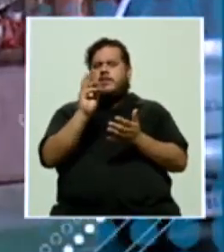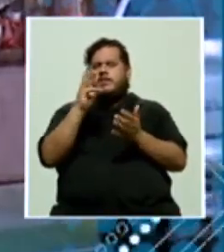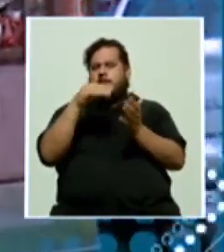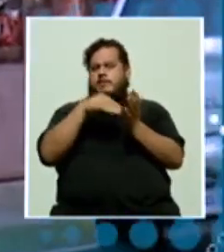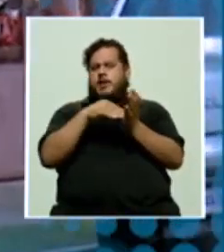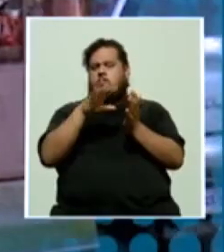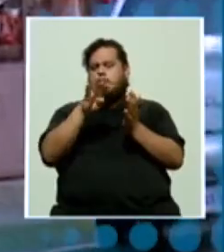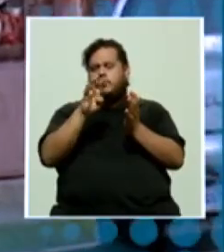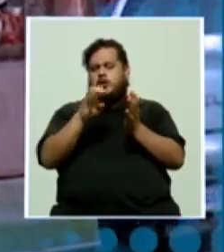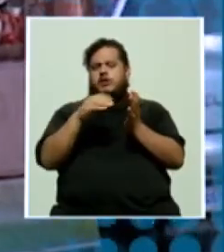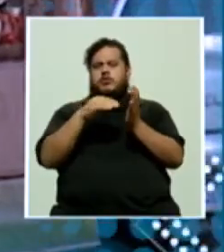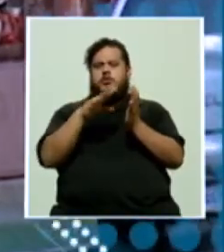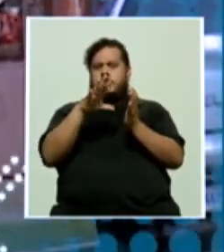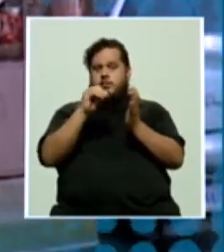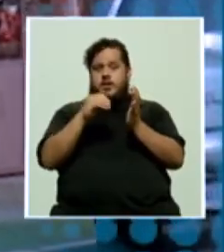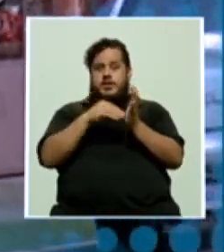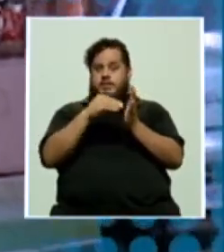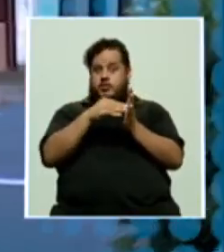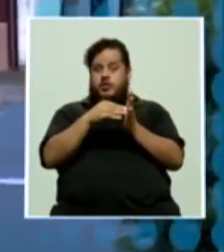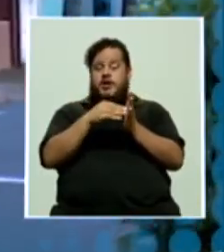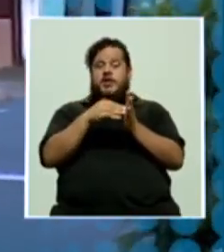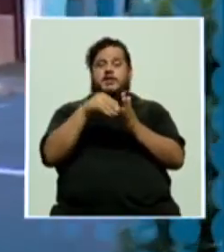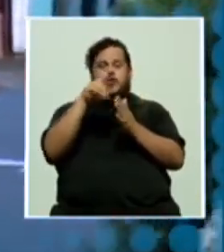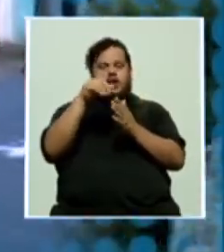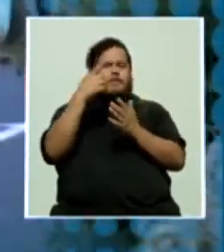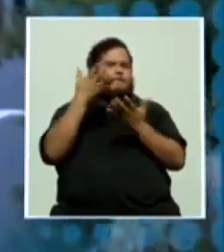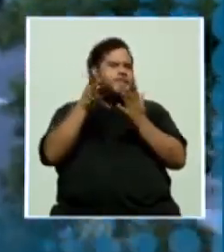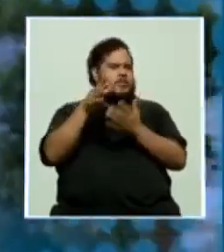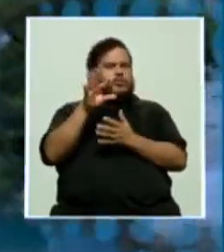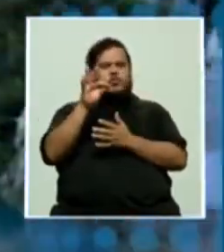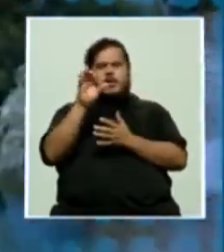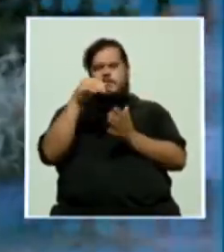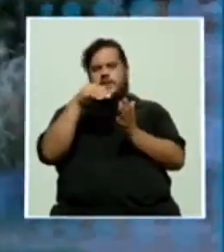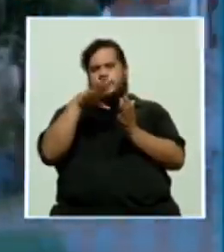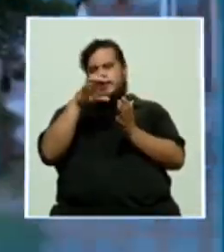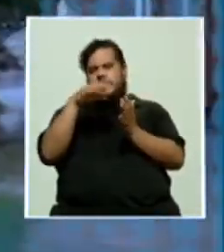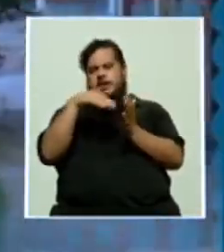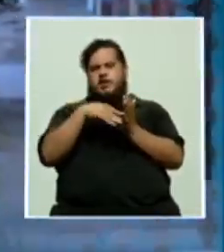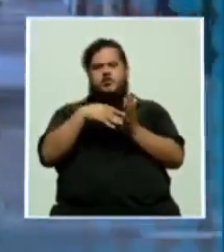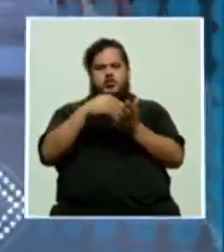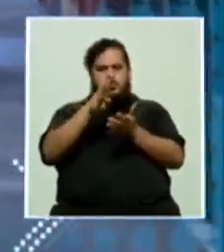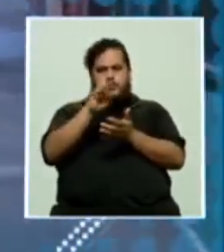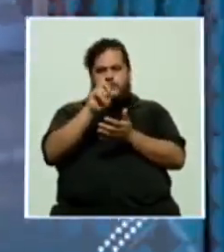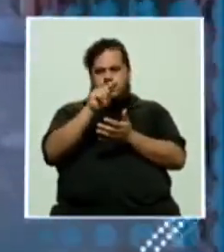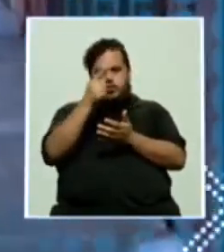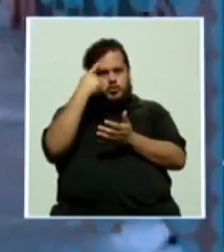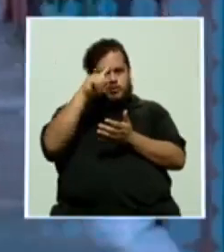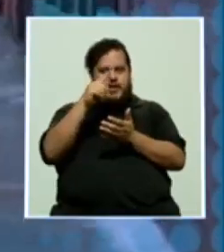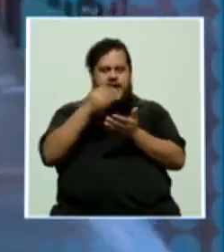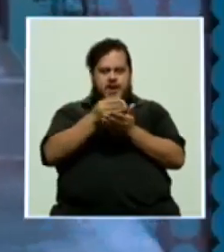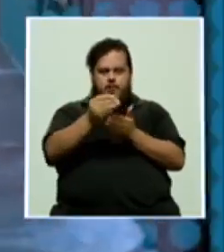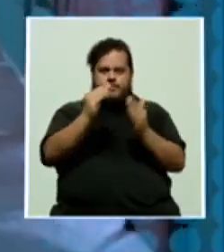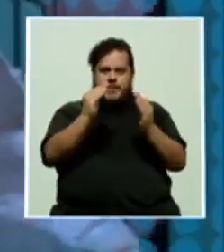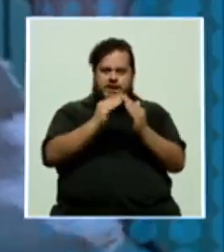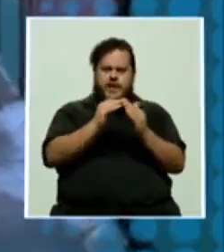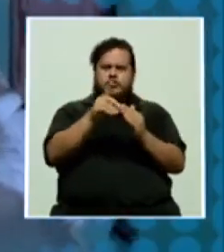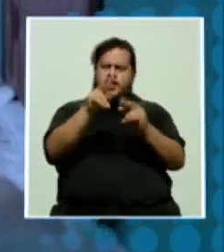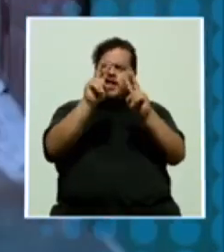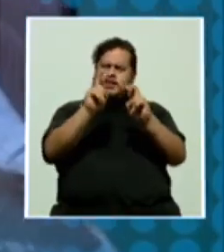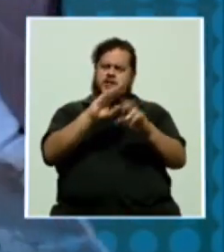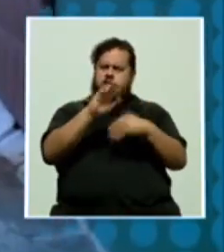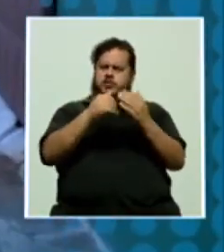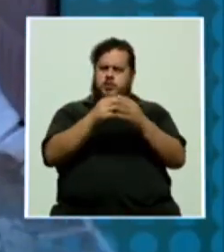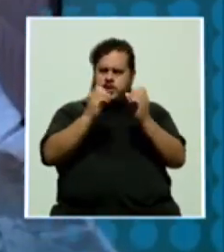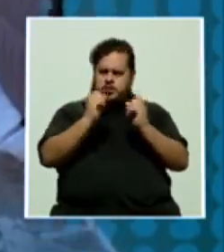96.450 millones de colones para otorgar unos 9.500 bonos de vivienda para la clase media. Si este año piensa comprar casa, analice todas las opciones